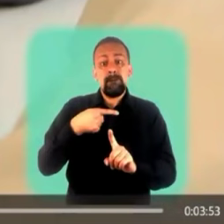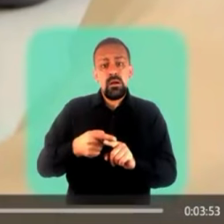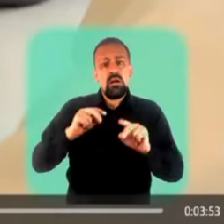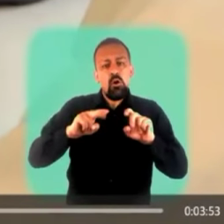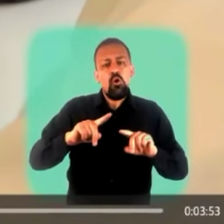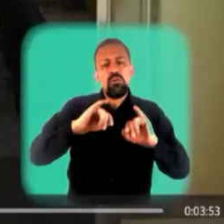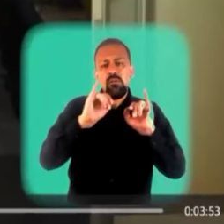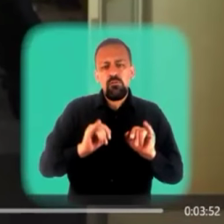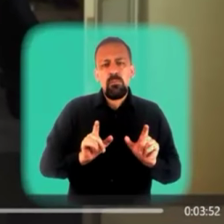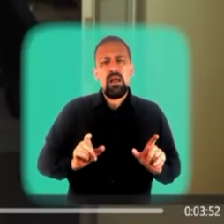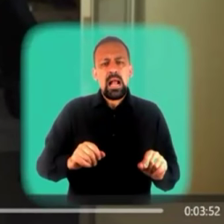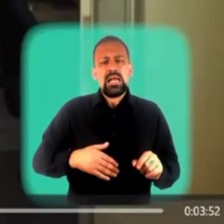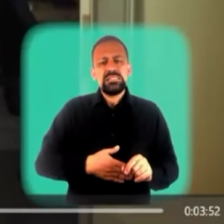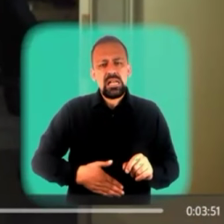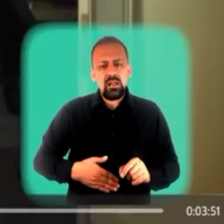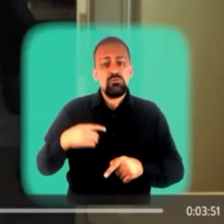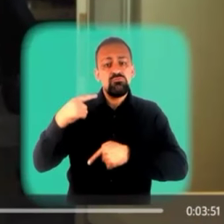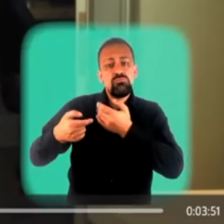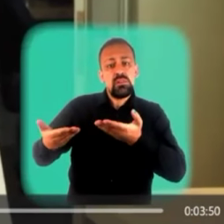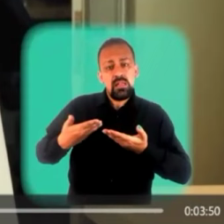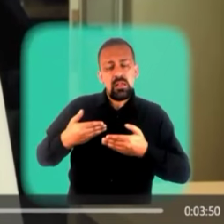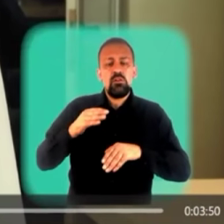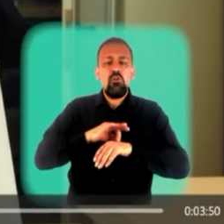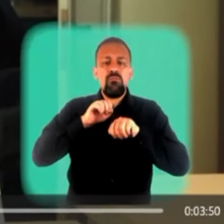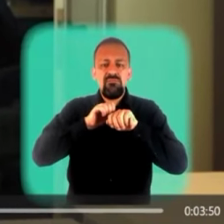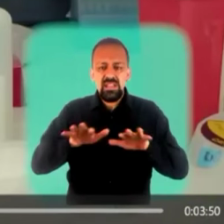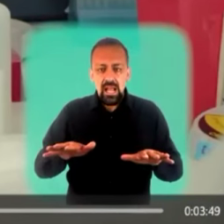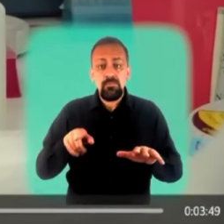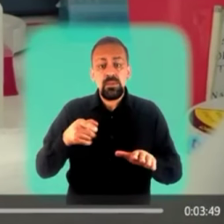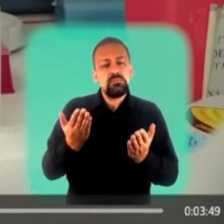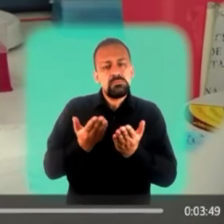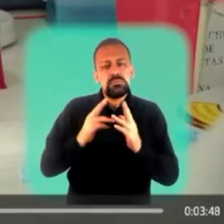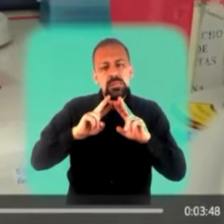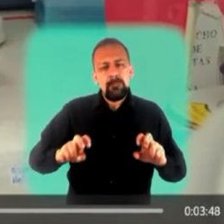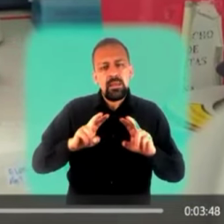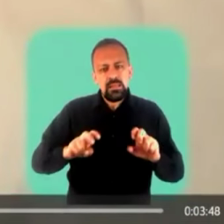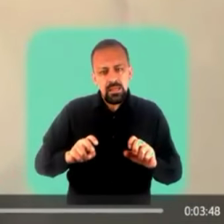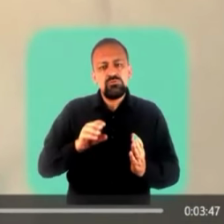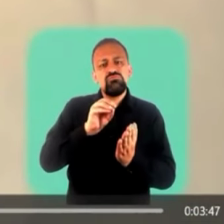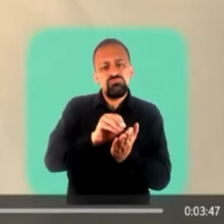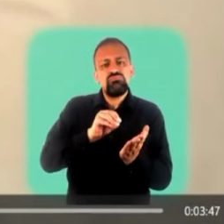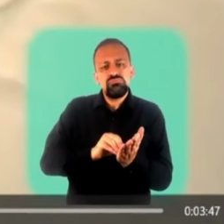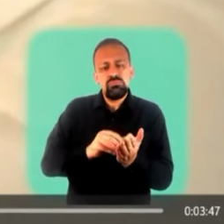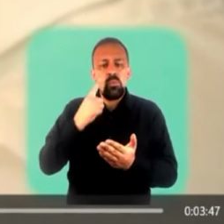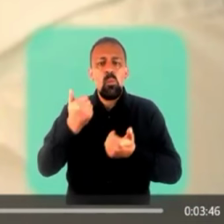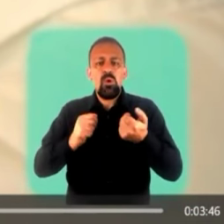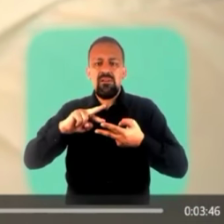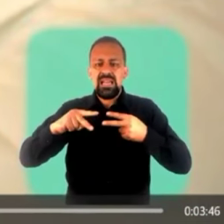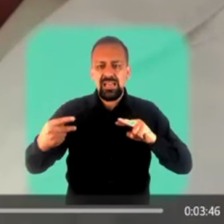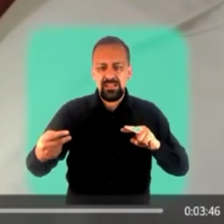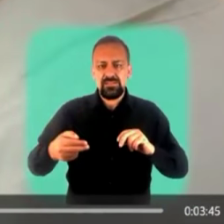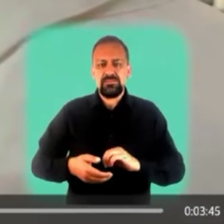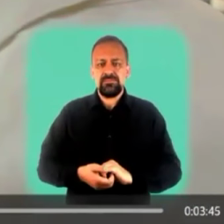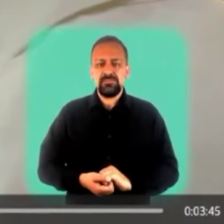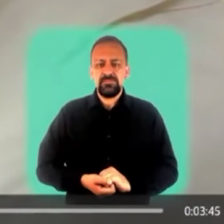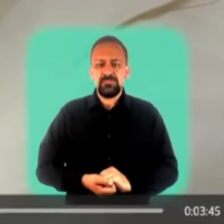también estudiamos otras formas de cáncer gástrico, las hereditarias e infecciones virales. Estos estudios se han traducido en implementación en pruebas genéticas